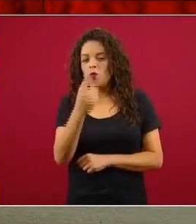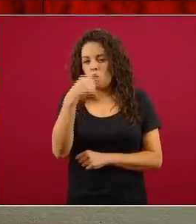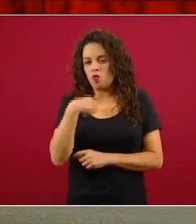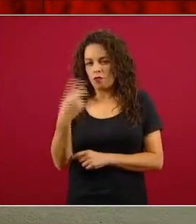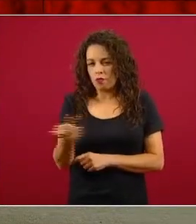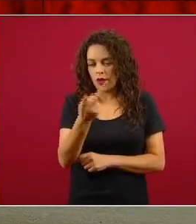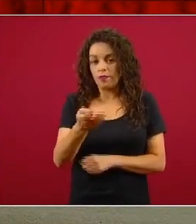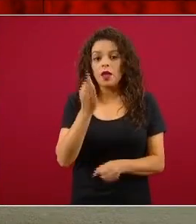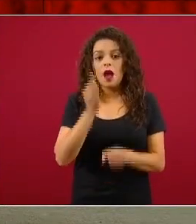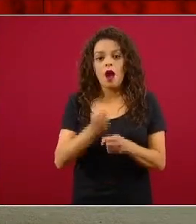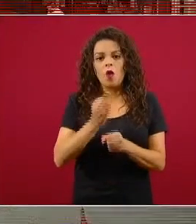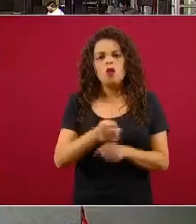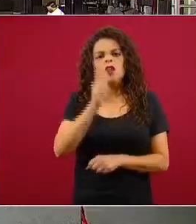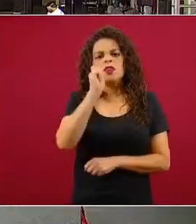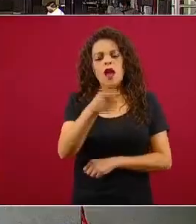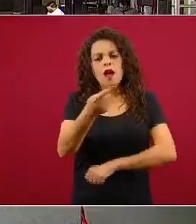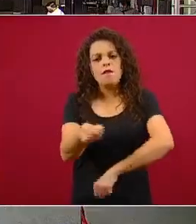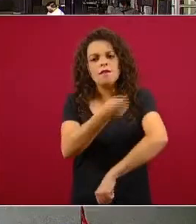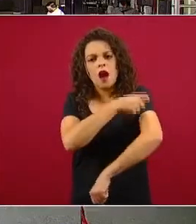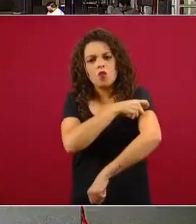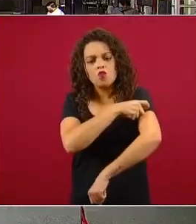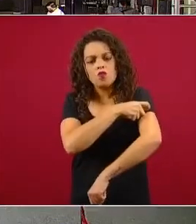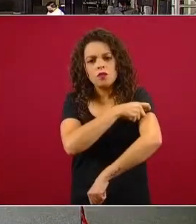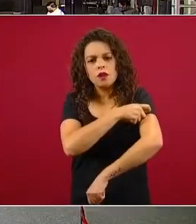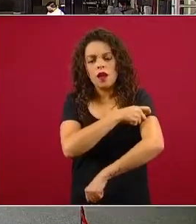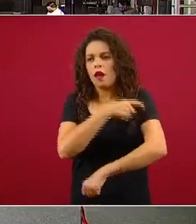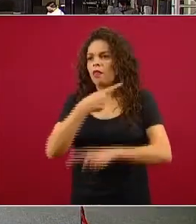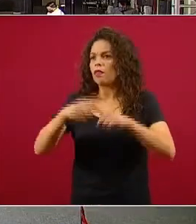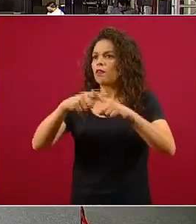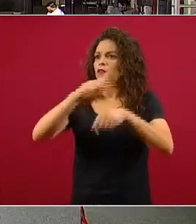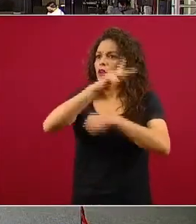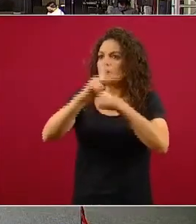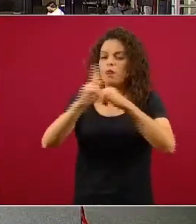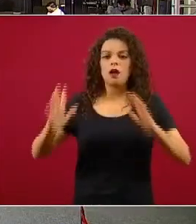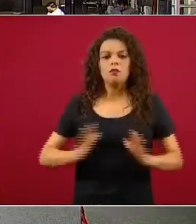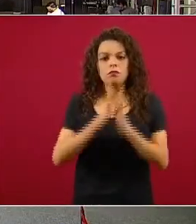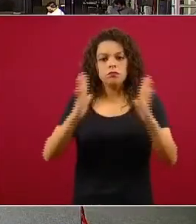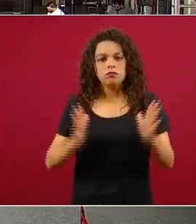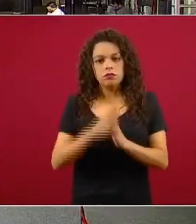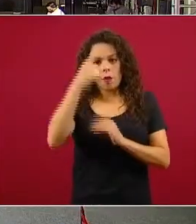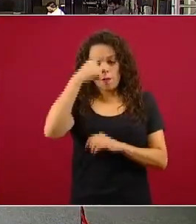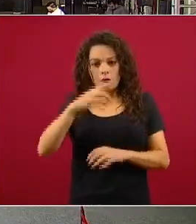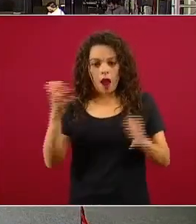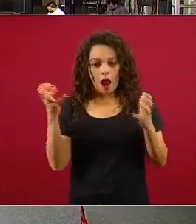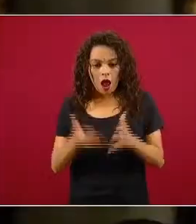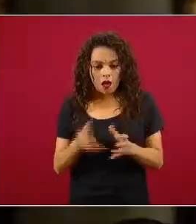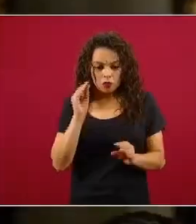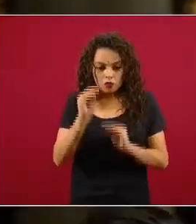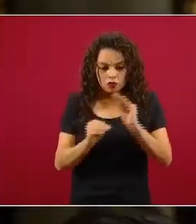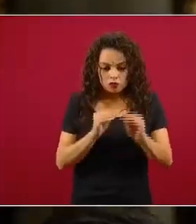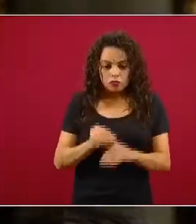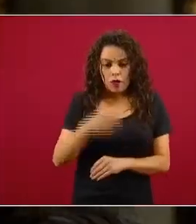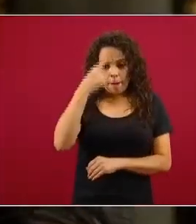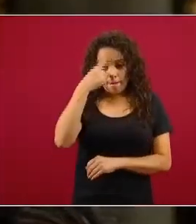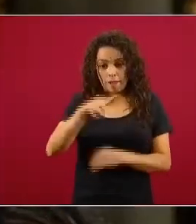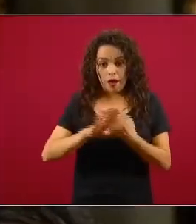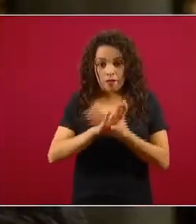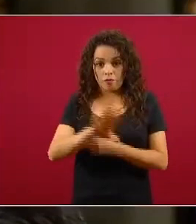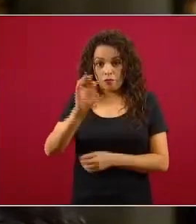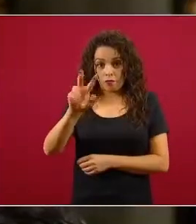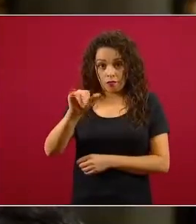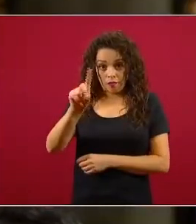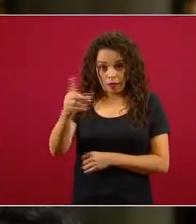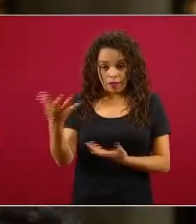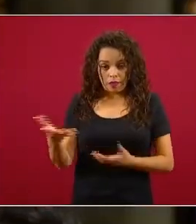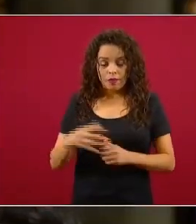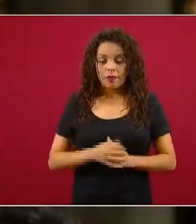carrera de las vacunas que varios países han participado para generar o crear una vacuna COVID, hay una